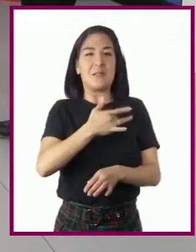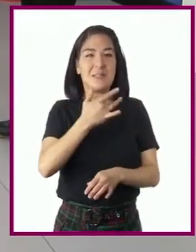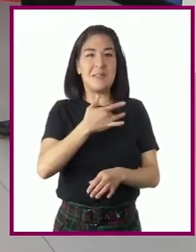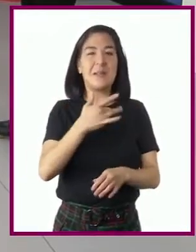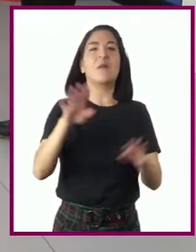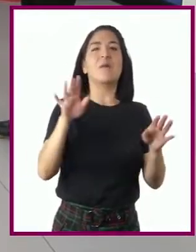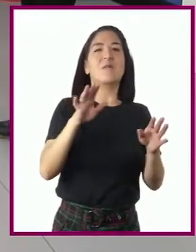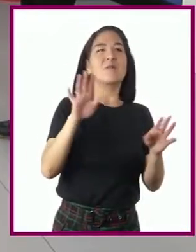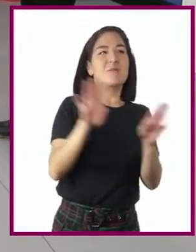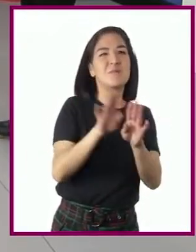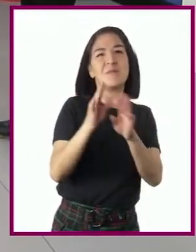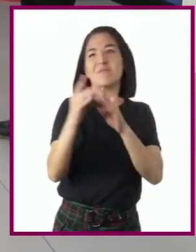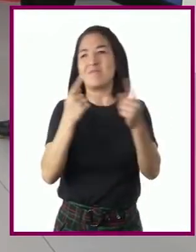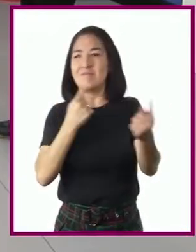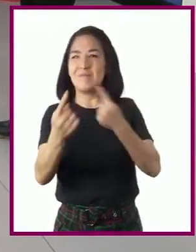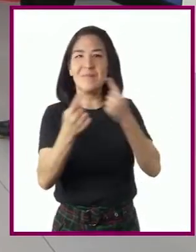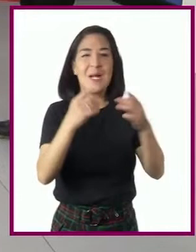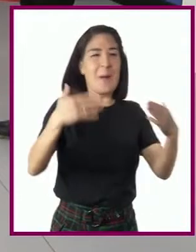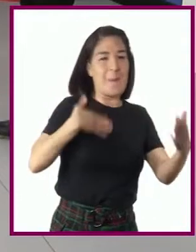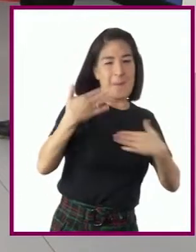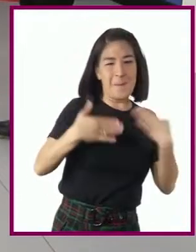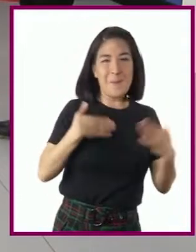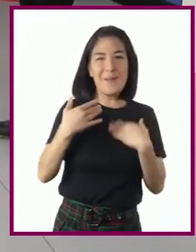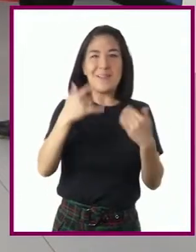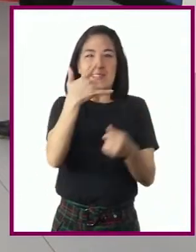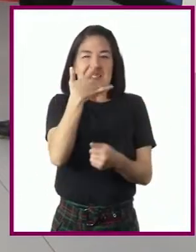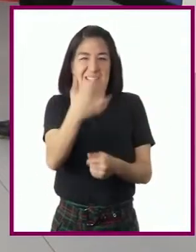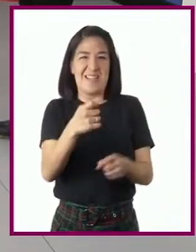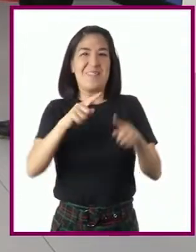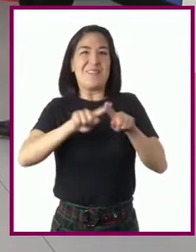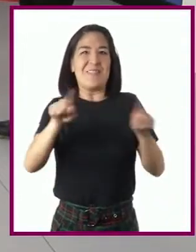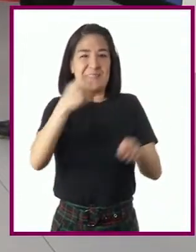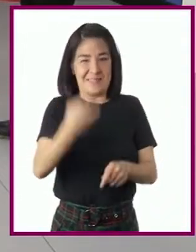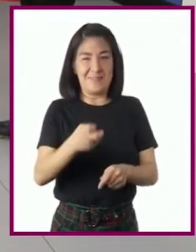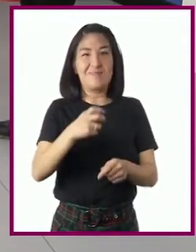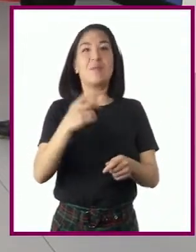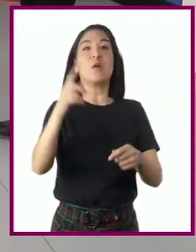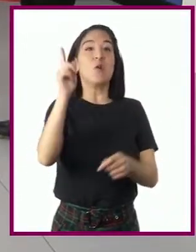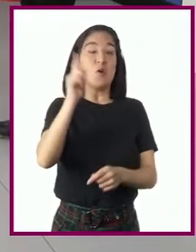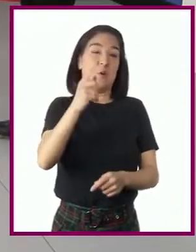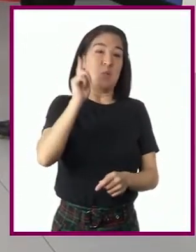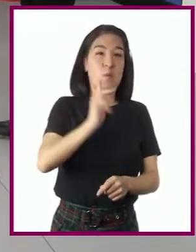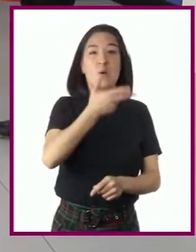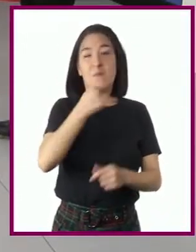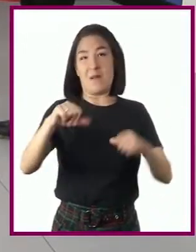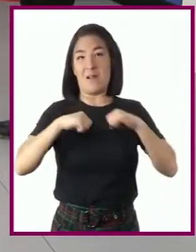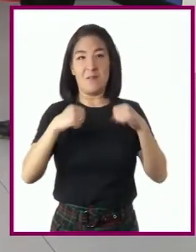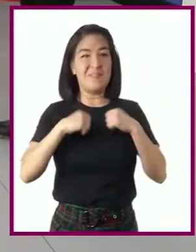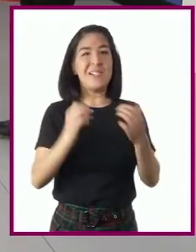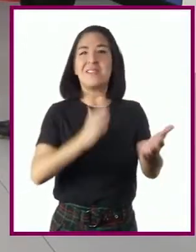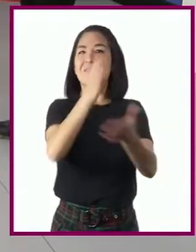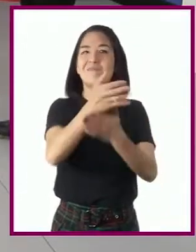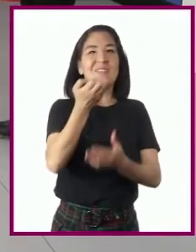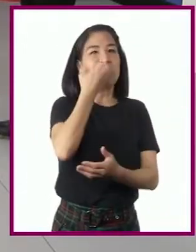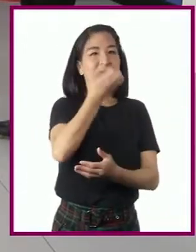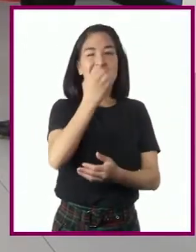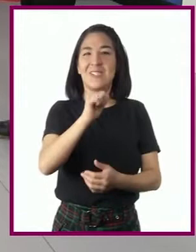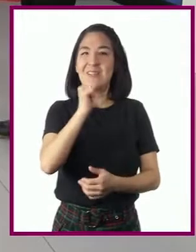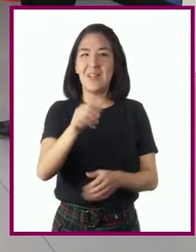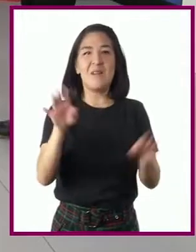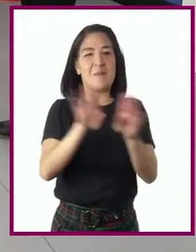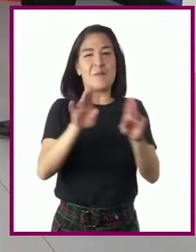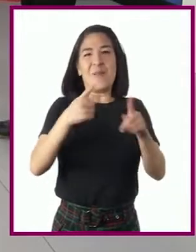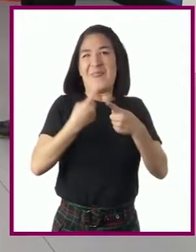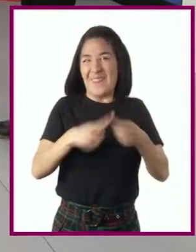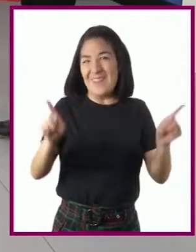socializar. Las y los adolescentes no están asistiendo a las escuelas, tienen una dinámica distinta.